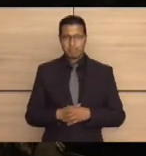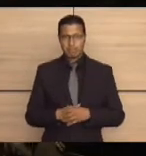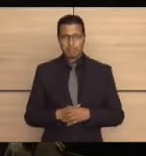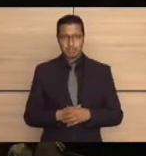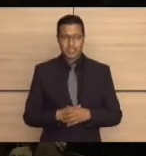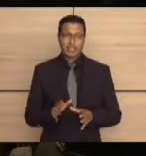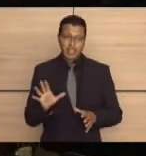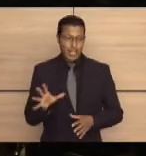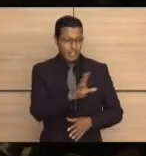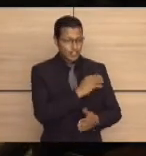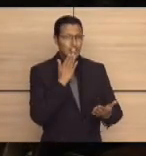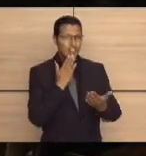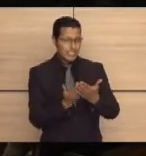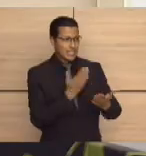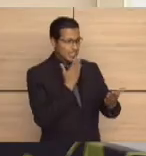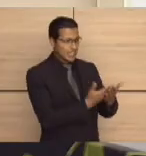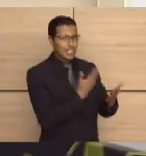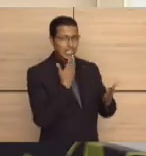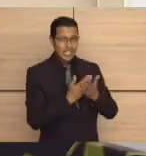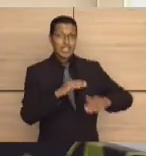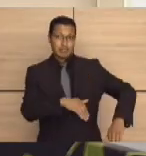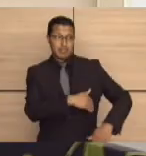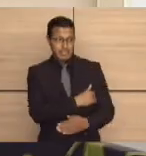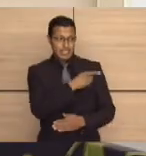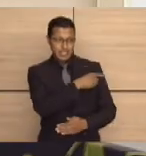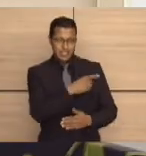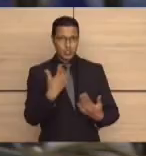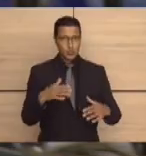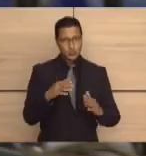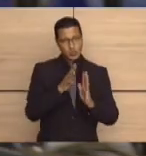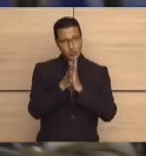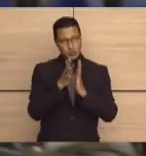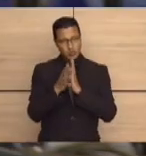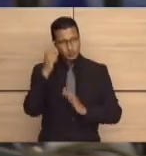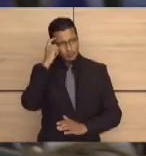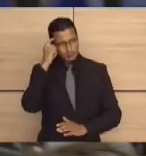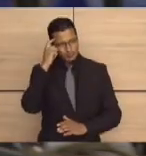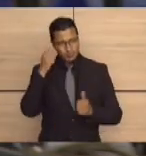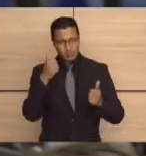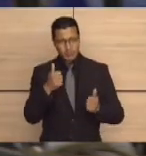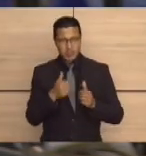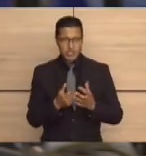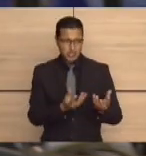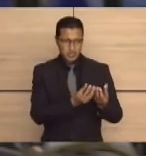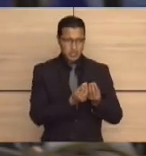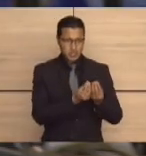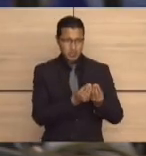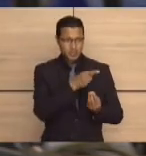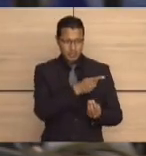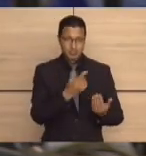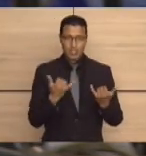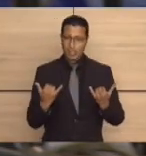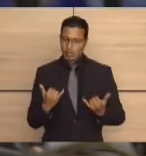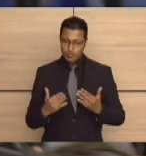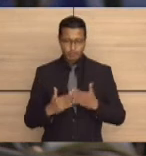Bueno, a todos muchas gracias, a los panelistas gracias por sus palabras de sabiduría. Y como lo dijeron al final, aquí y ahora el cambio